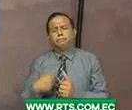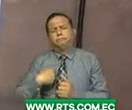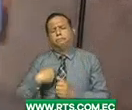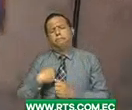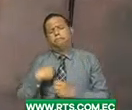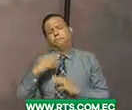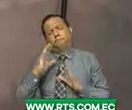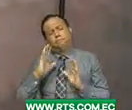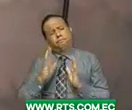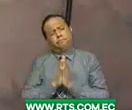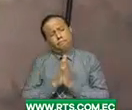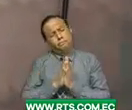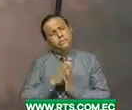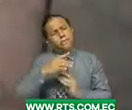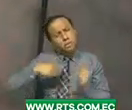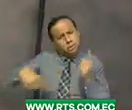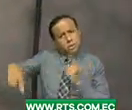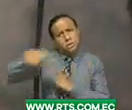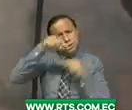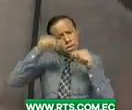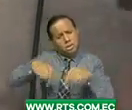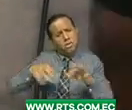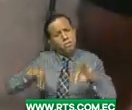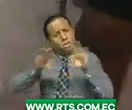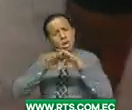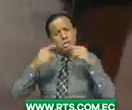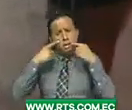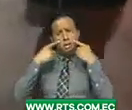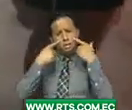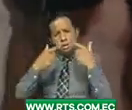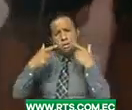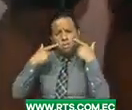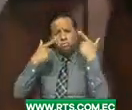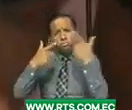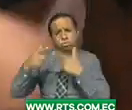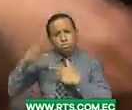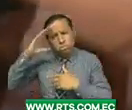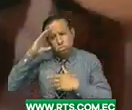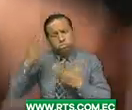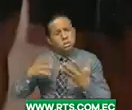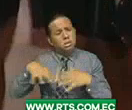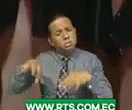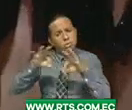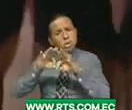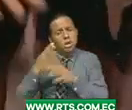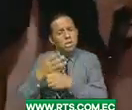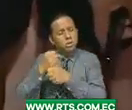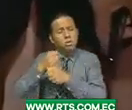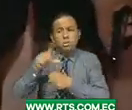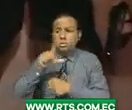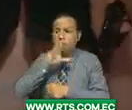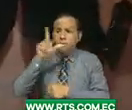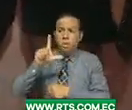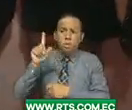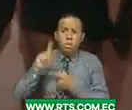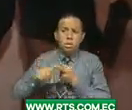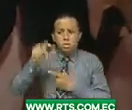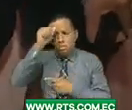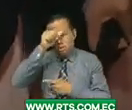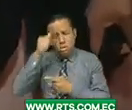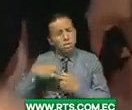permitimos que hagan el favor de darnos la vuelta para que nos ayuden por la seguridad, porque nosotros jugamos de lunes a domingo. ¿Y el